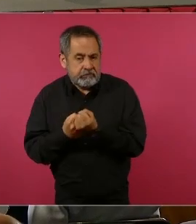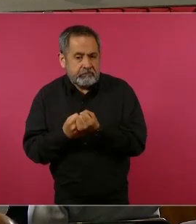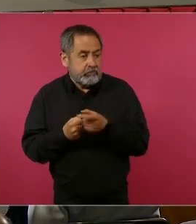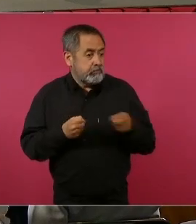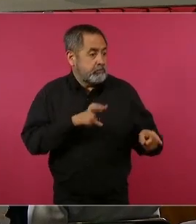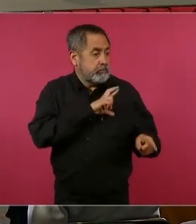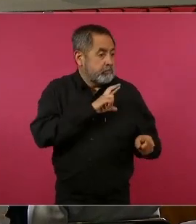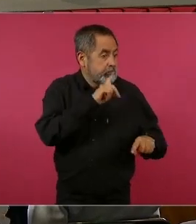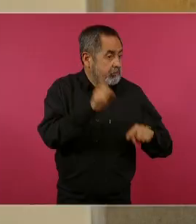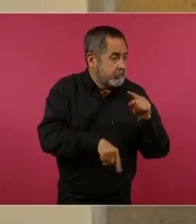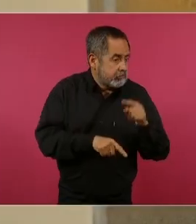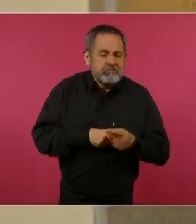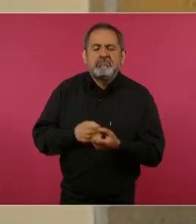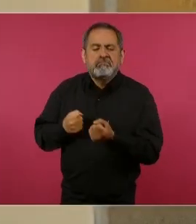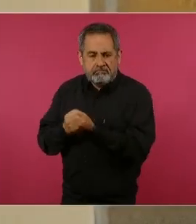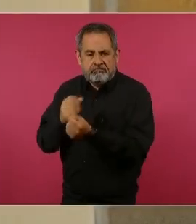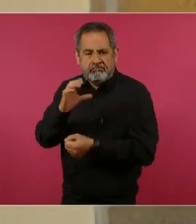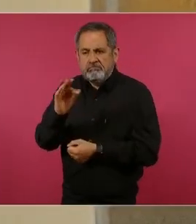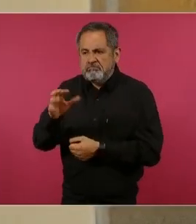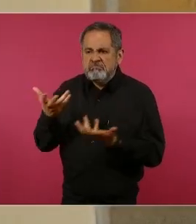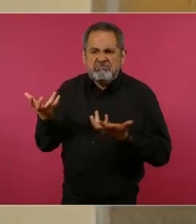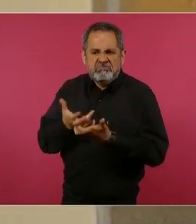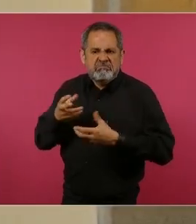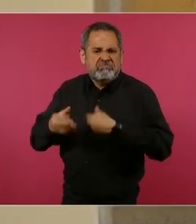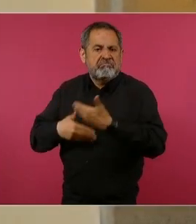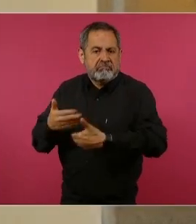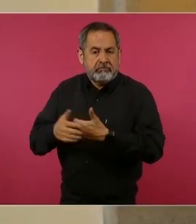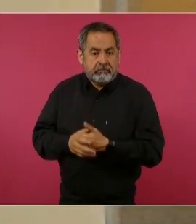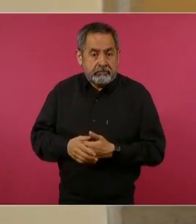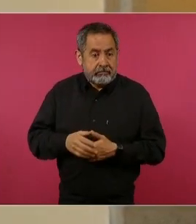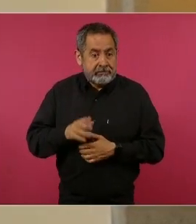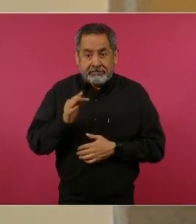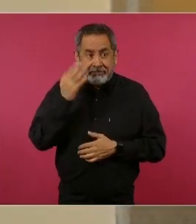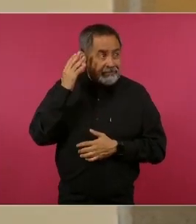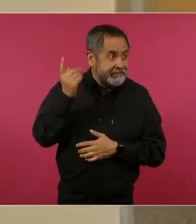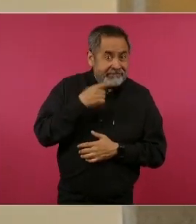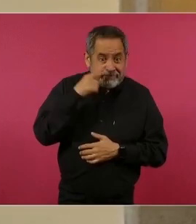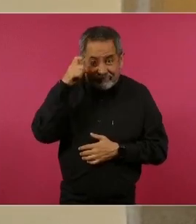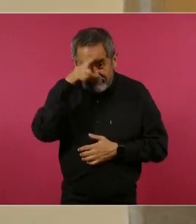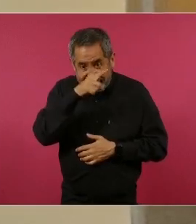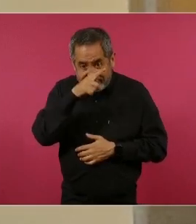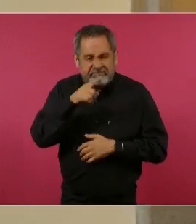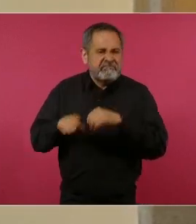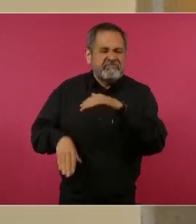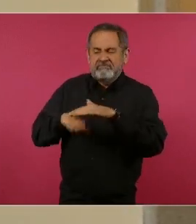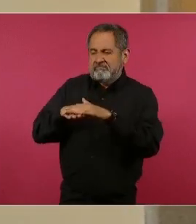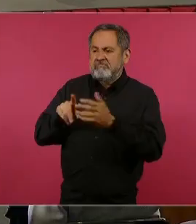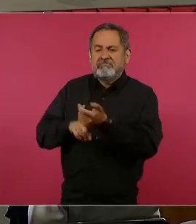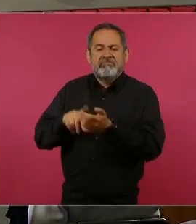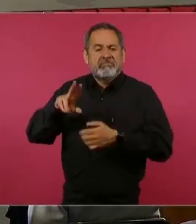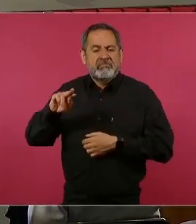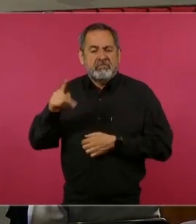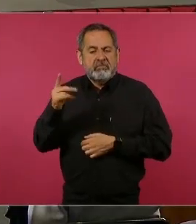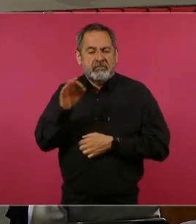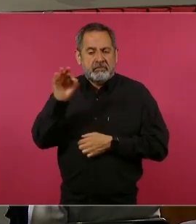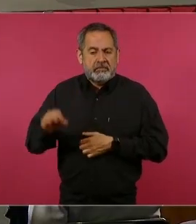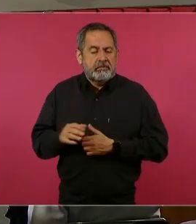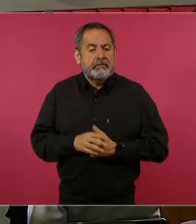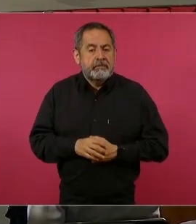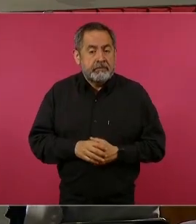privados dejan de aportar energía a la red. Es decir, en el momento más crítico estamos aportando hasta el 81%. Llegar